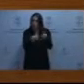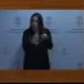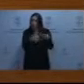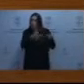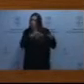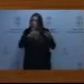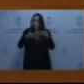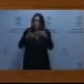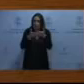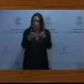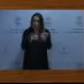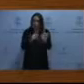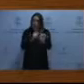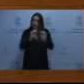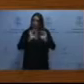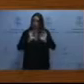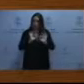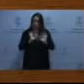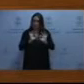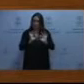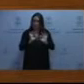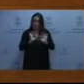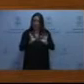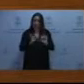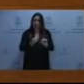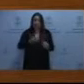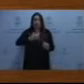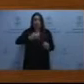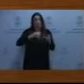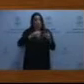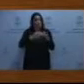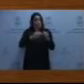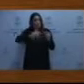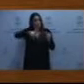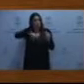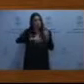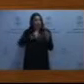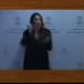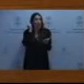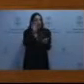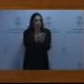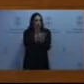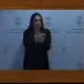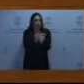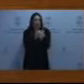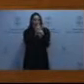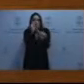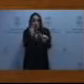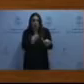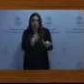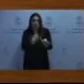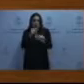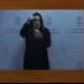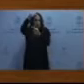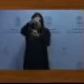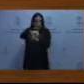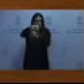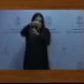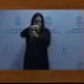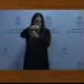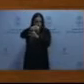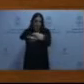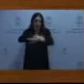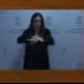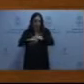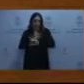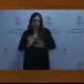orientación. No puesto ni apostamos en nuestro grupo por los modelos que impongan desde Parlamento a un Gobierno. Otros a ver